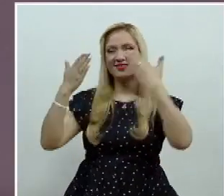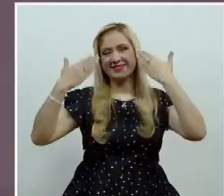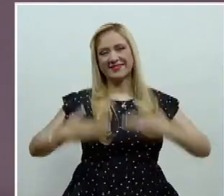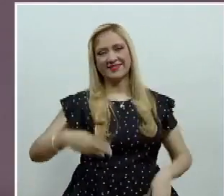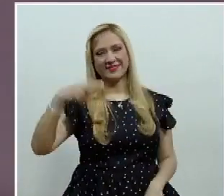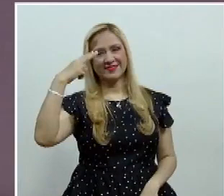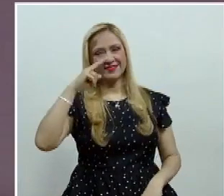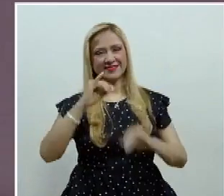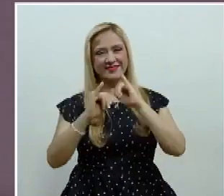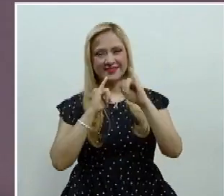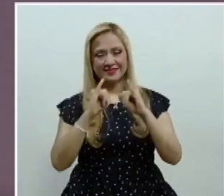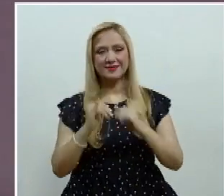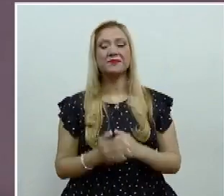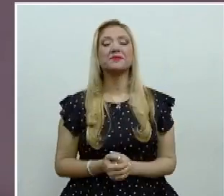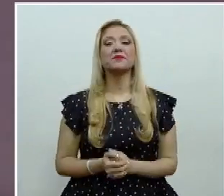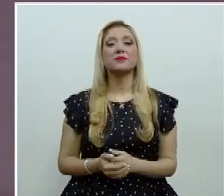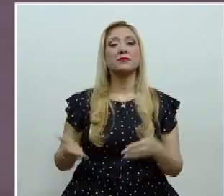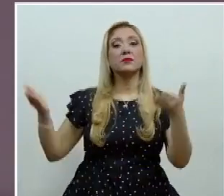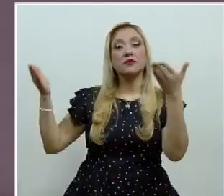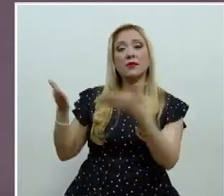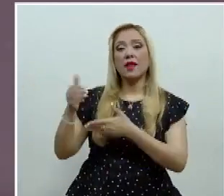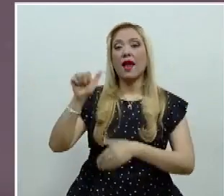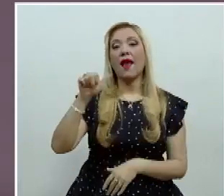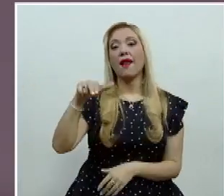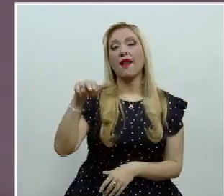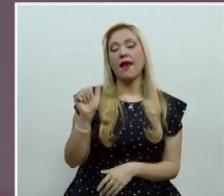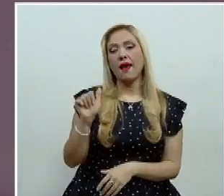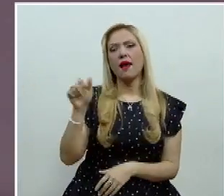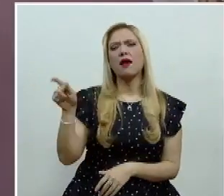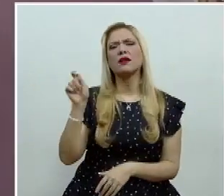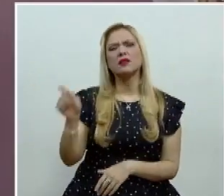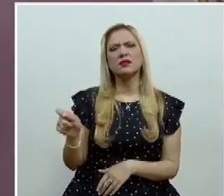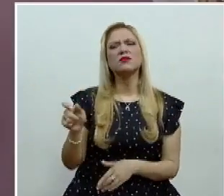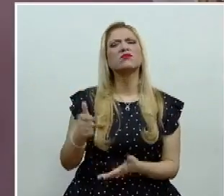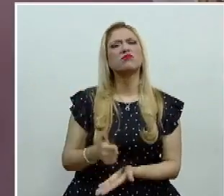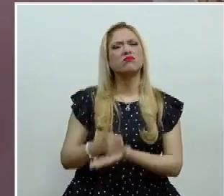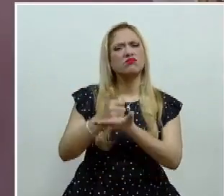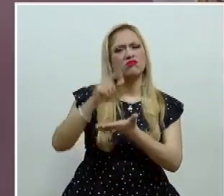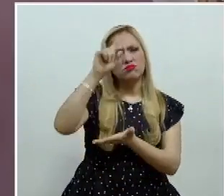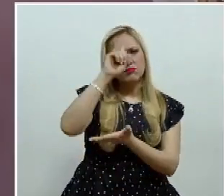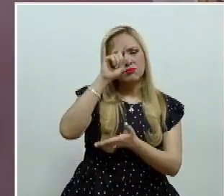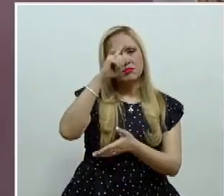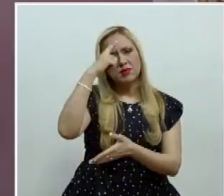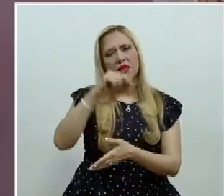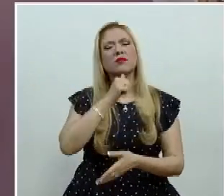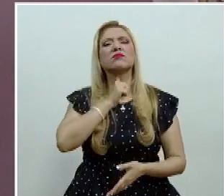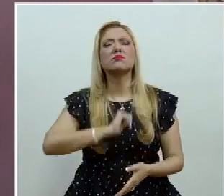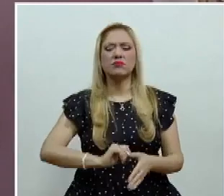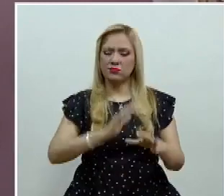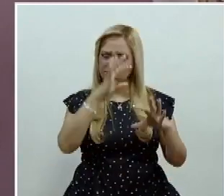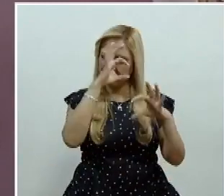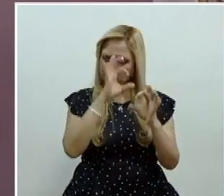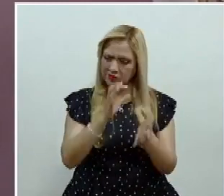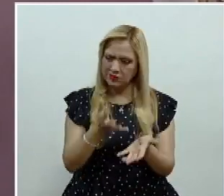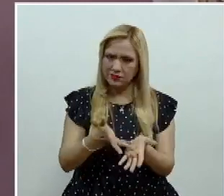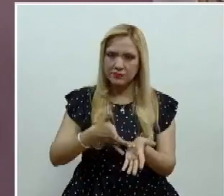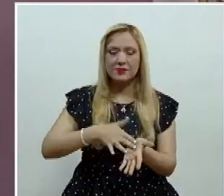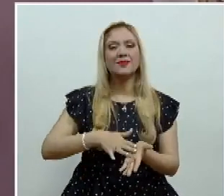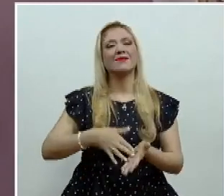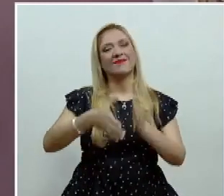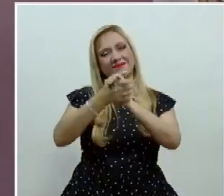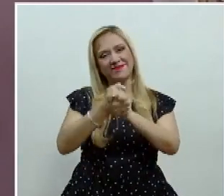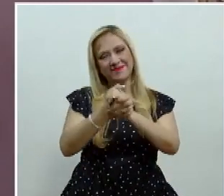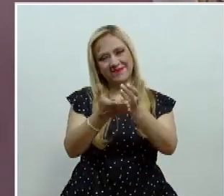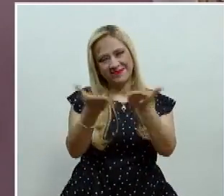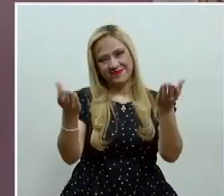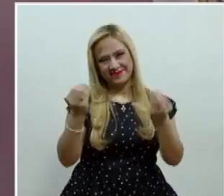Nos acompaña Ana Martínez Naquit, ella es consultora técnica forense. Bienvenida. Muchas gracias, Verónica, y un saludo a todas las personas que nos